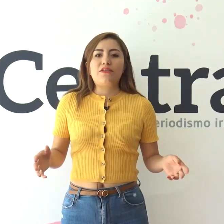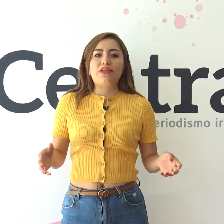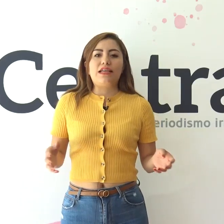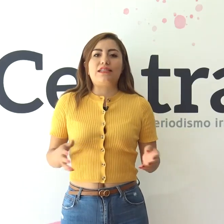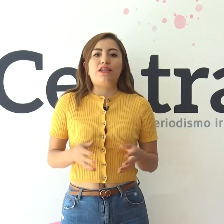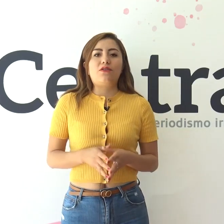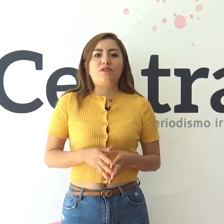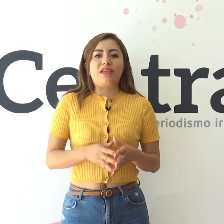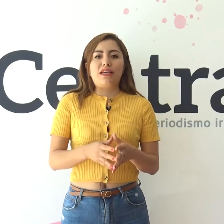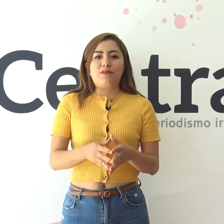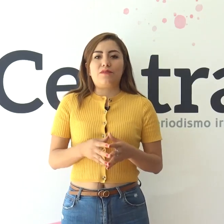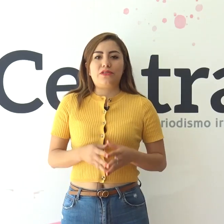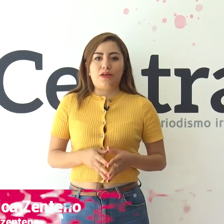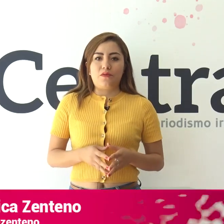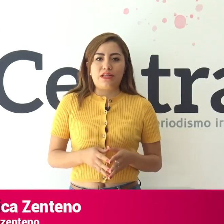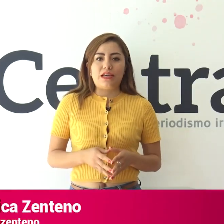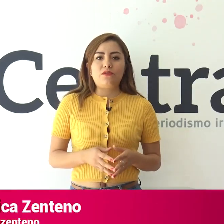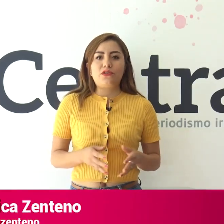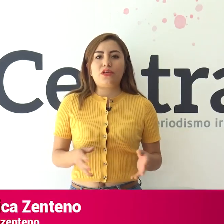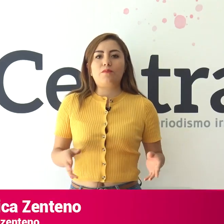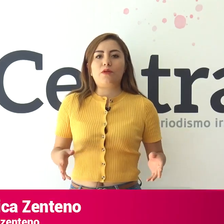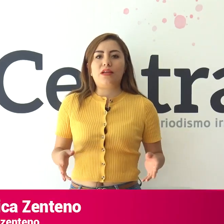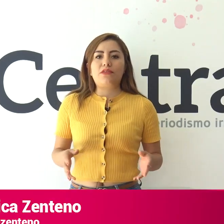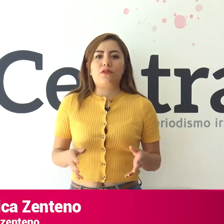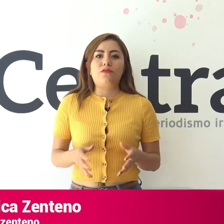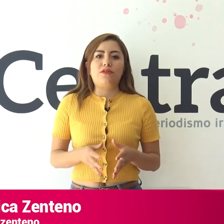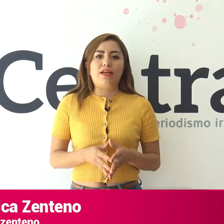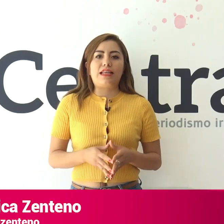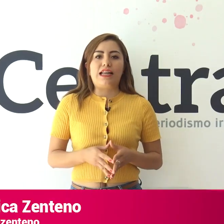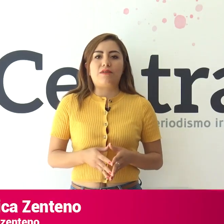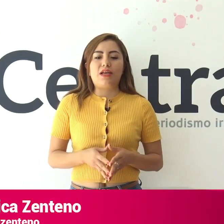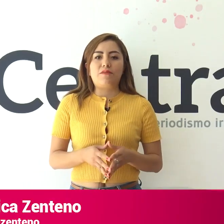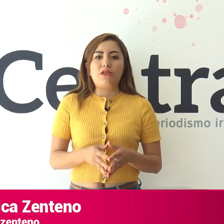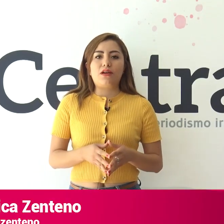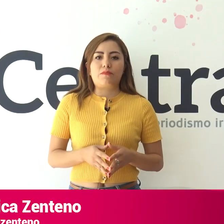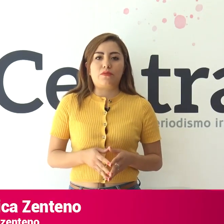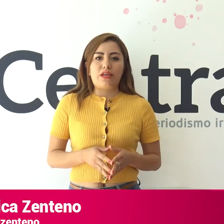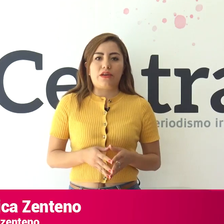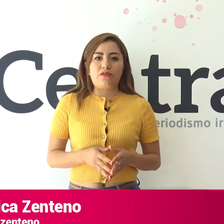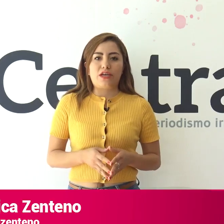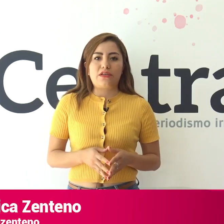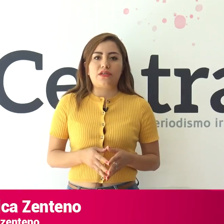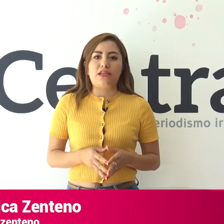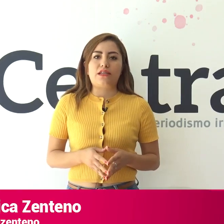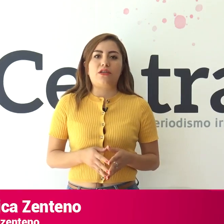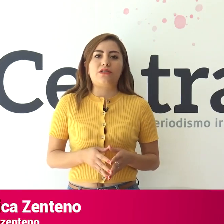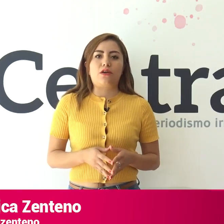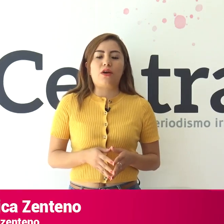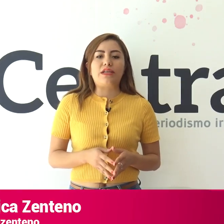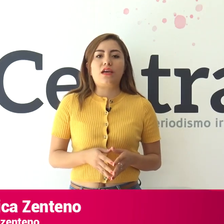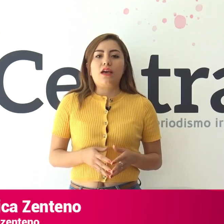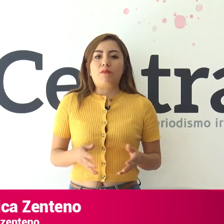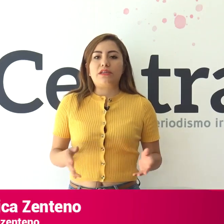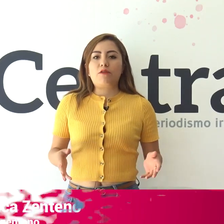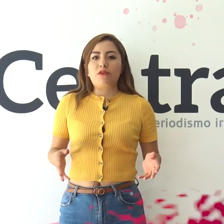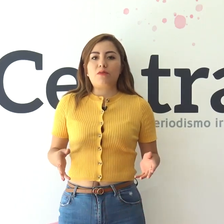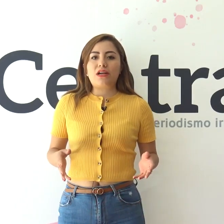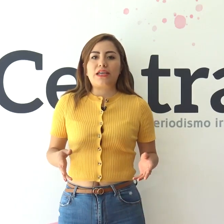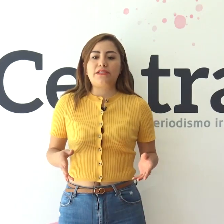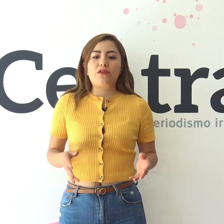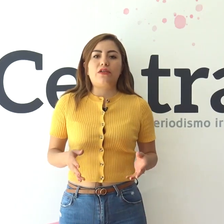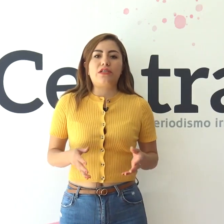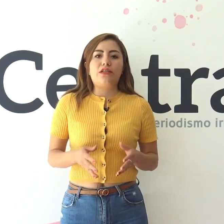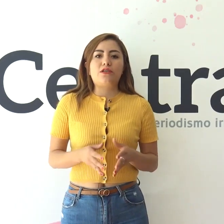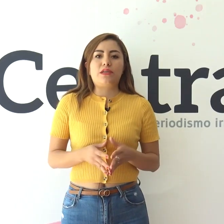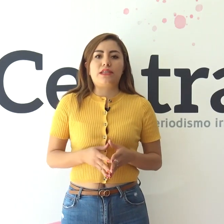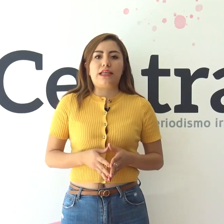el gobernador del estado luis miguel barbosa huerta anunció que pueblo entró en un nivel de alarma debido al repunte de contagios detectado este jueves pues se confirmó